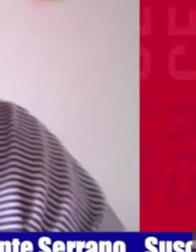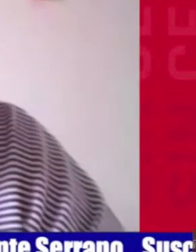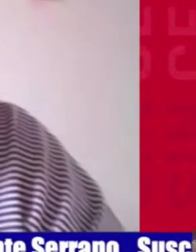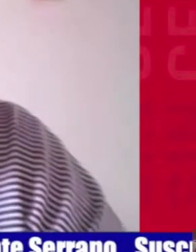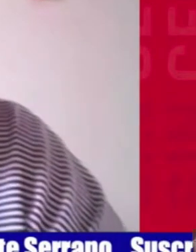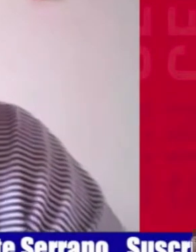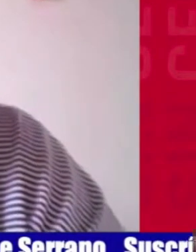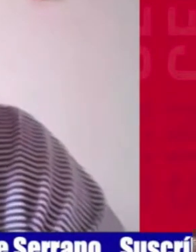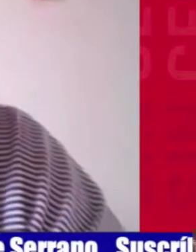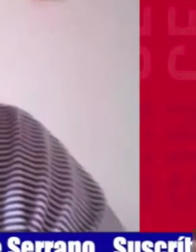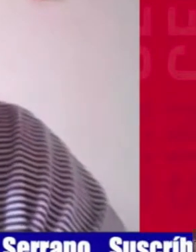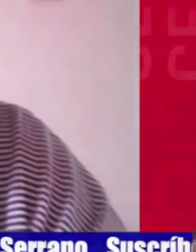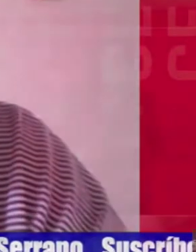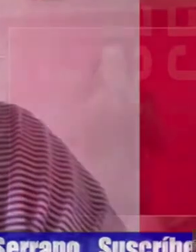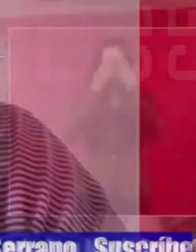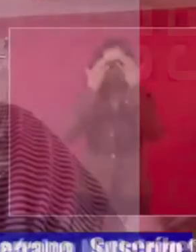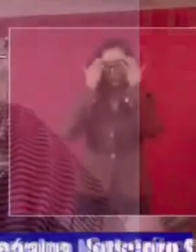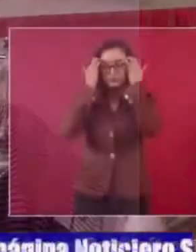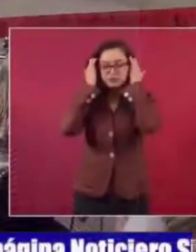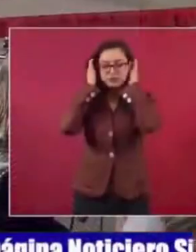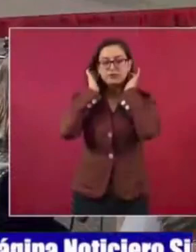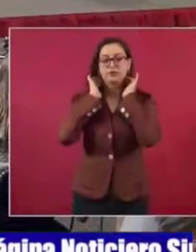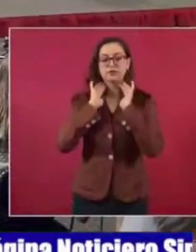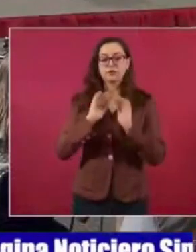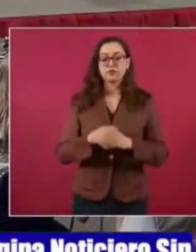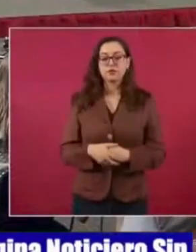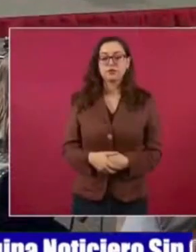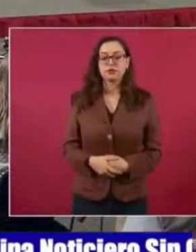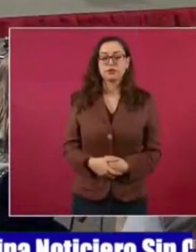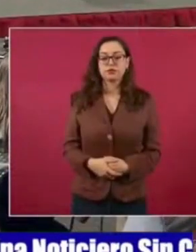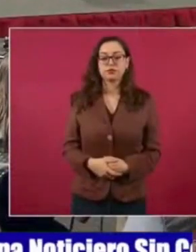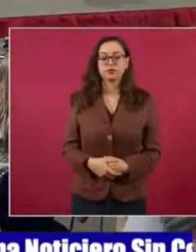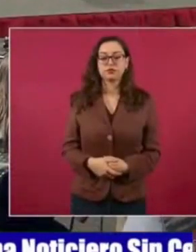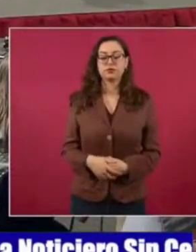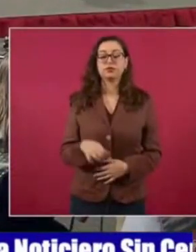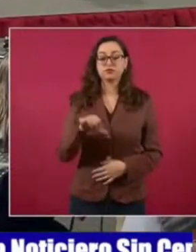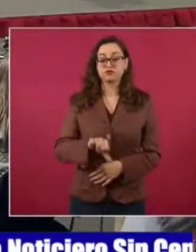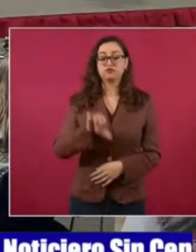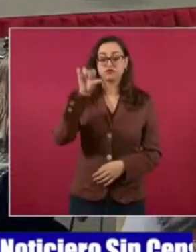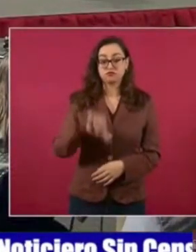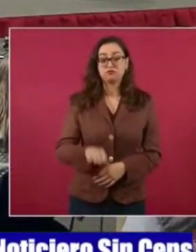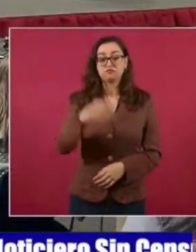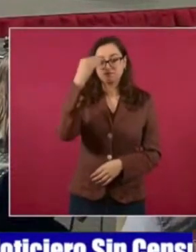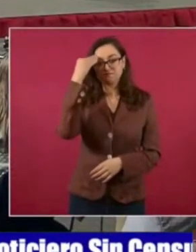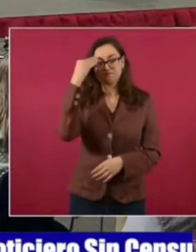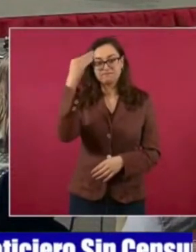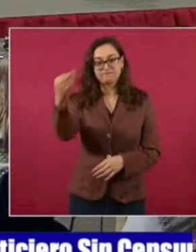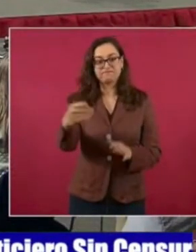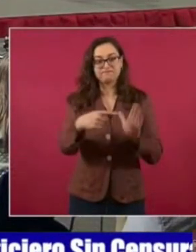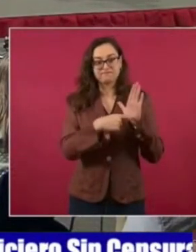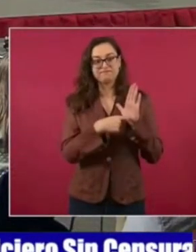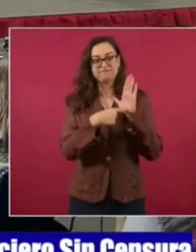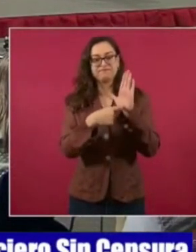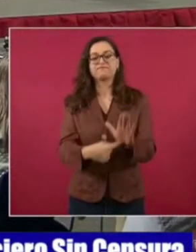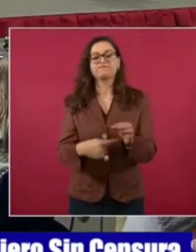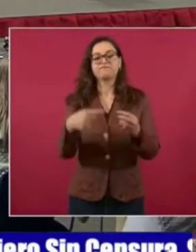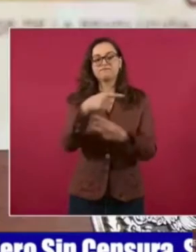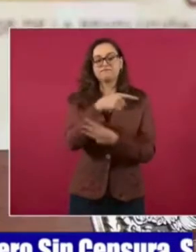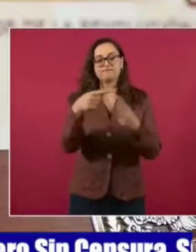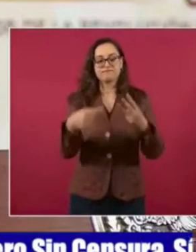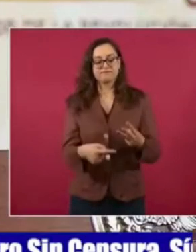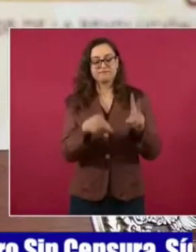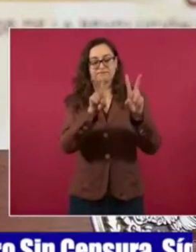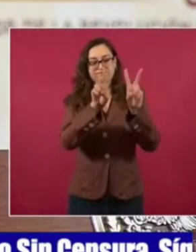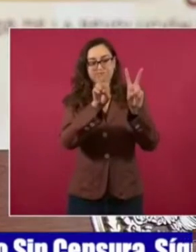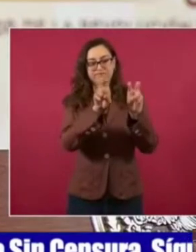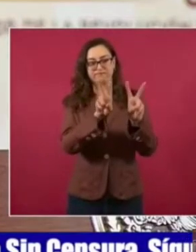una transformación. No significa que las cosas en materia de corrupción, en materia de violencia hayan cambiado 180 grados, sin embargo creo